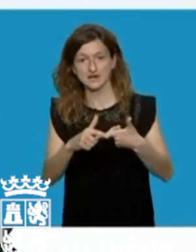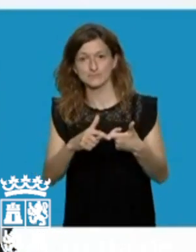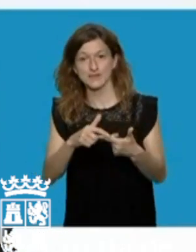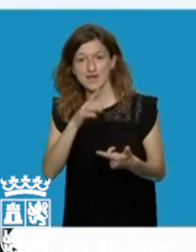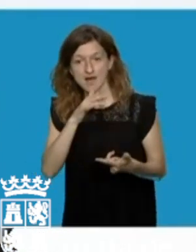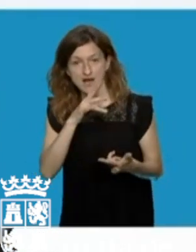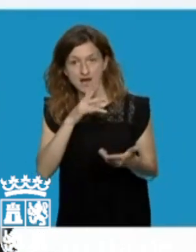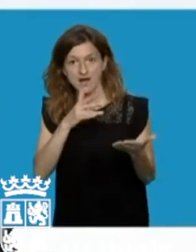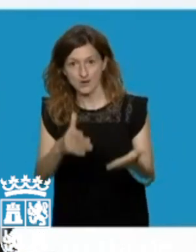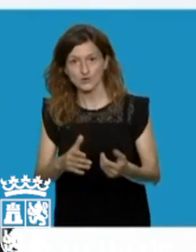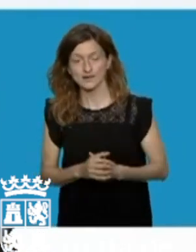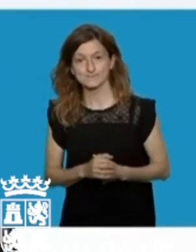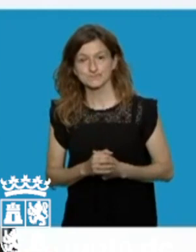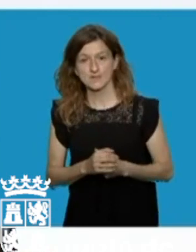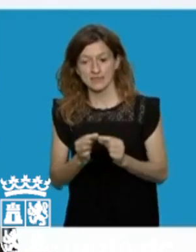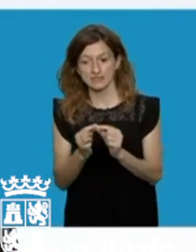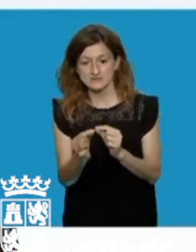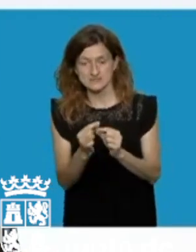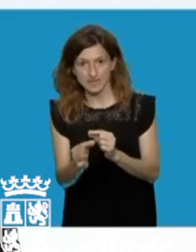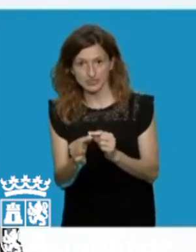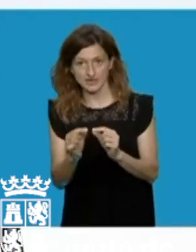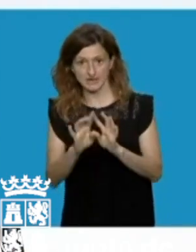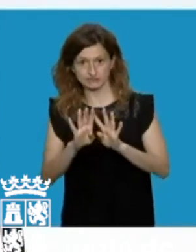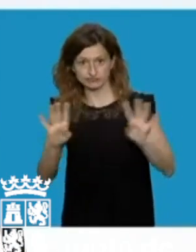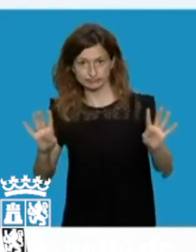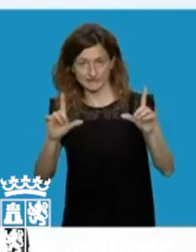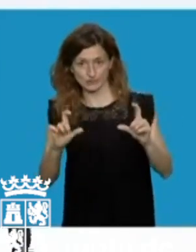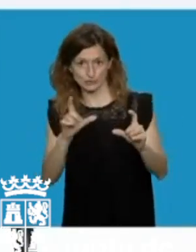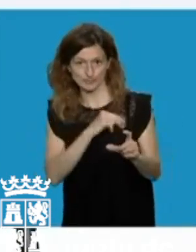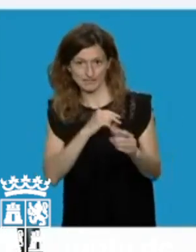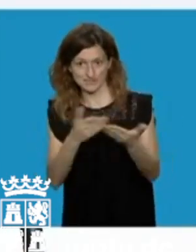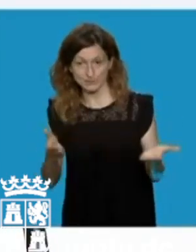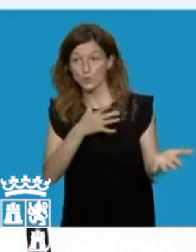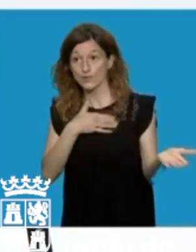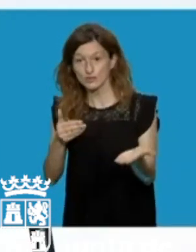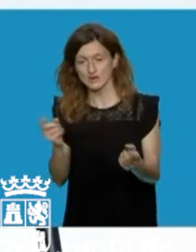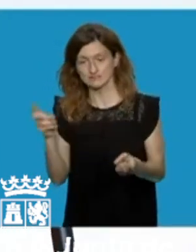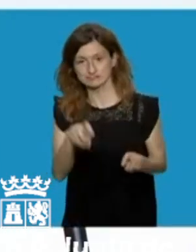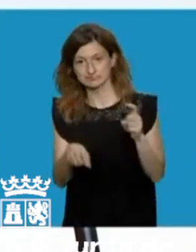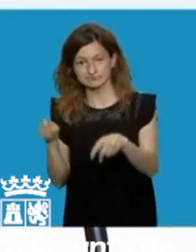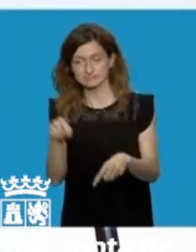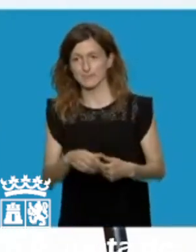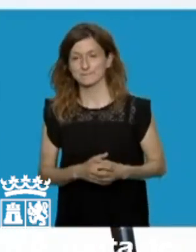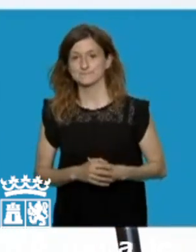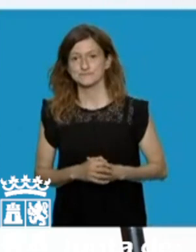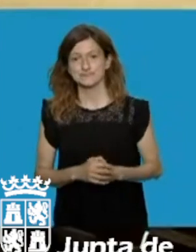hacer, obviamente, este año con una distancia prudencial entre los premiados. Así que cuando quieran pueden ir subiendo.